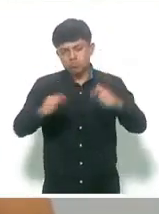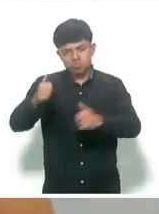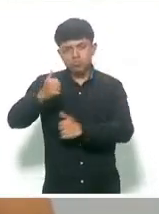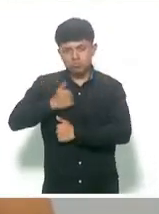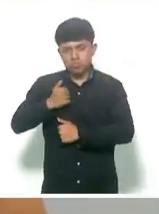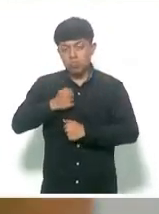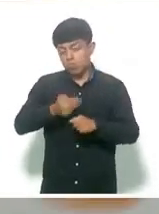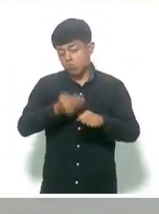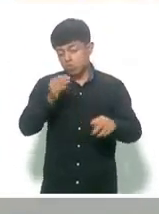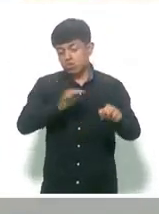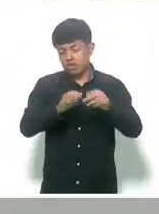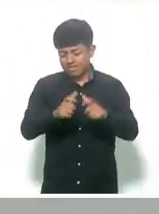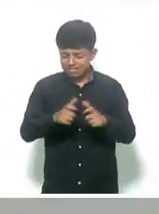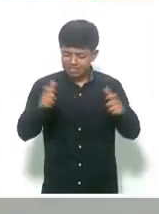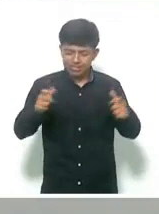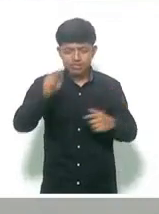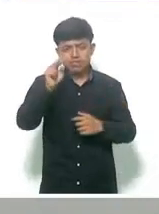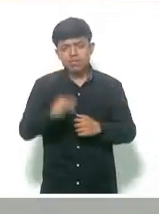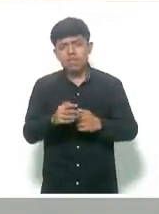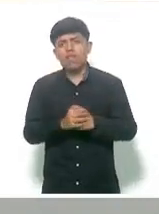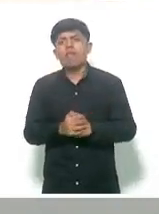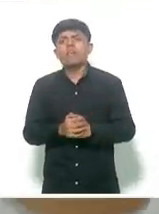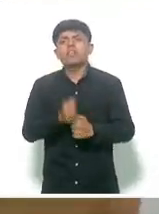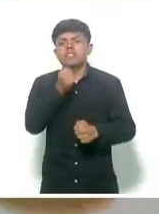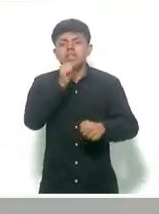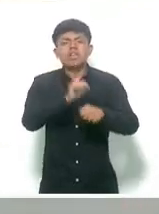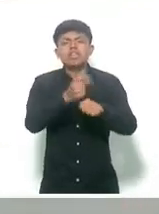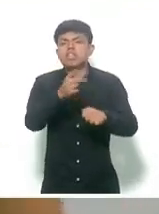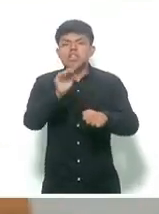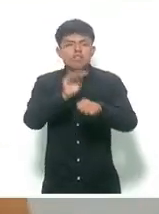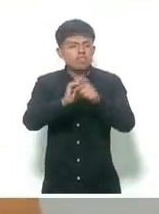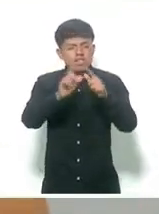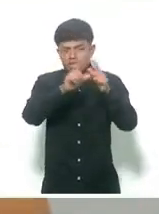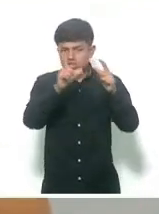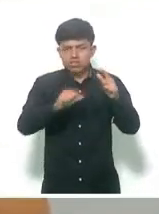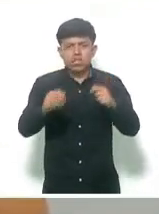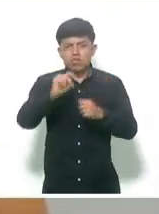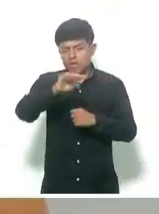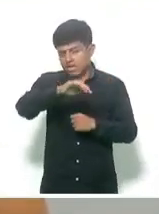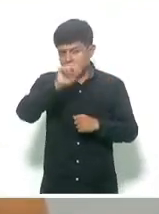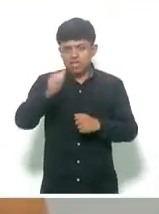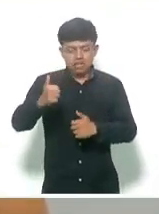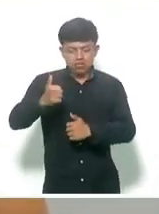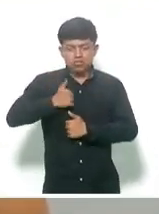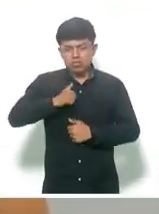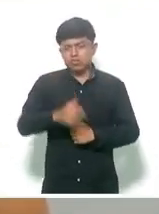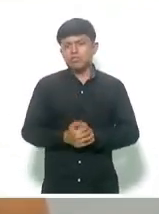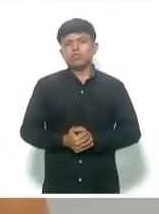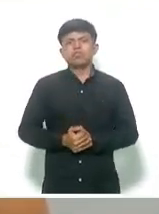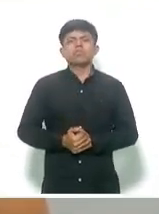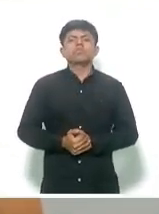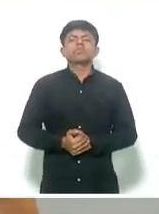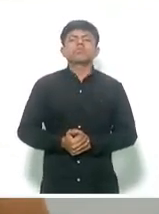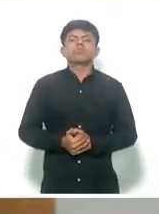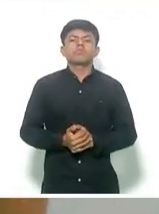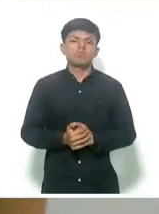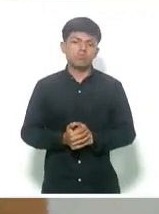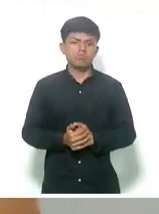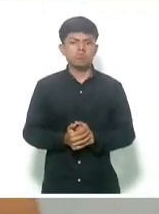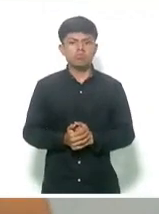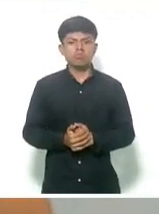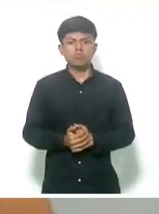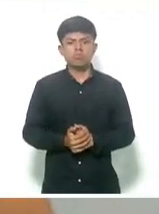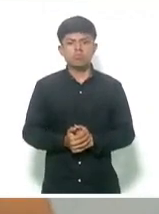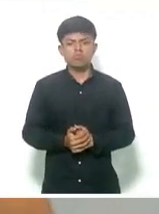hacen un trabajo muy amplio como lo que es secretaría de defensa nacional Secretaría de Marina Guardia nacional nosotros en la medida que podamos coordinar y tener una acción